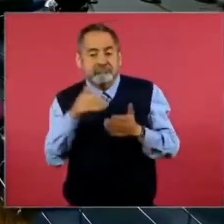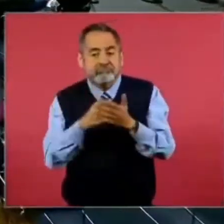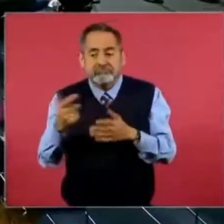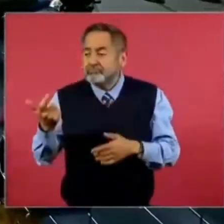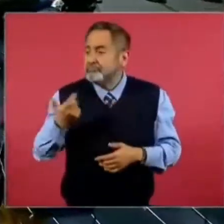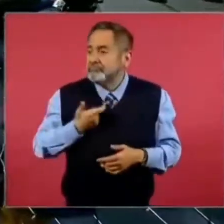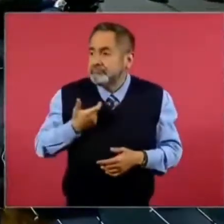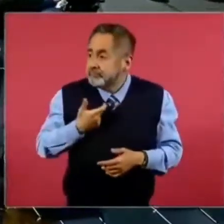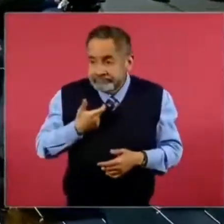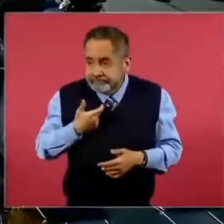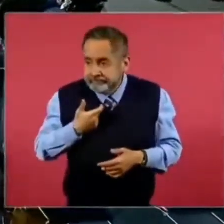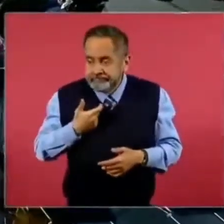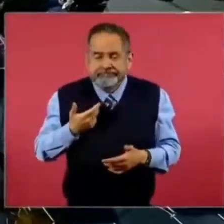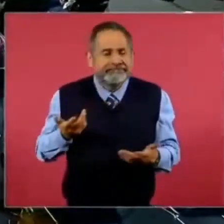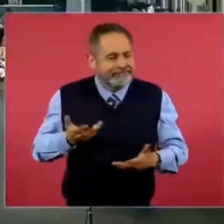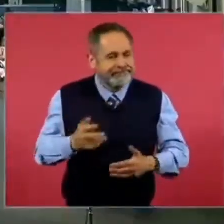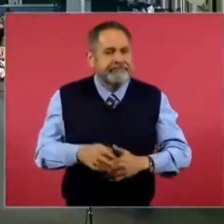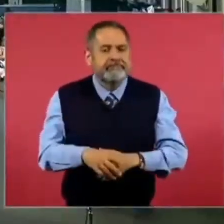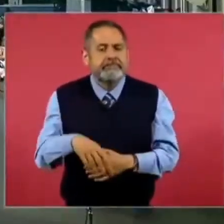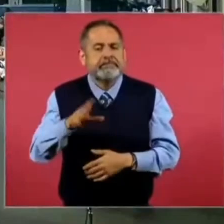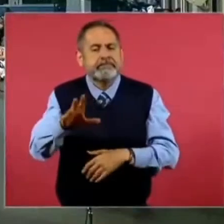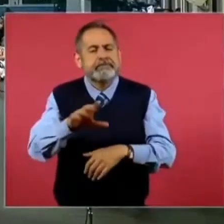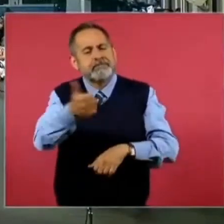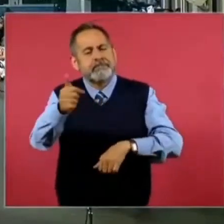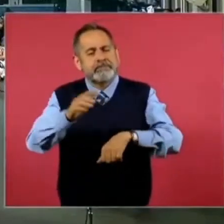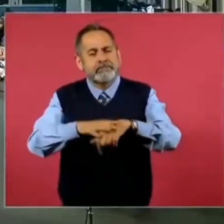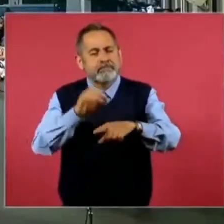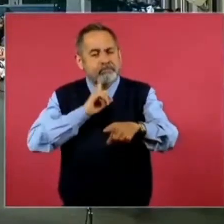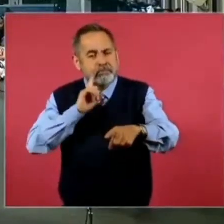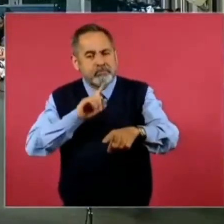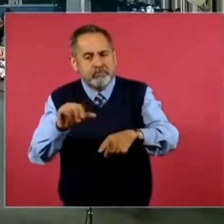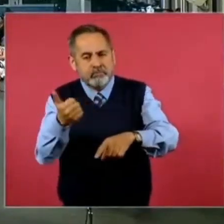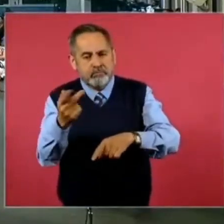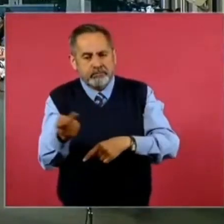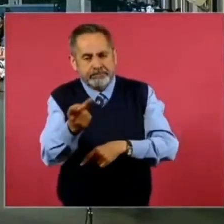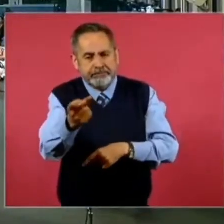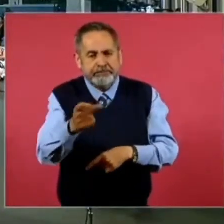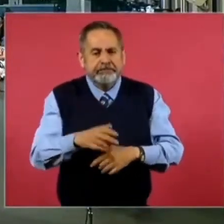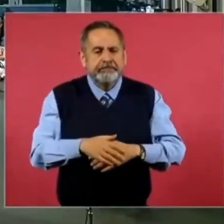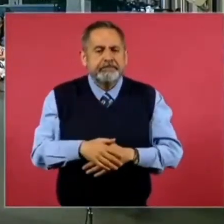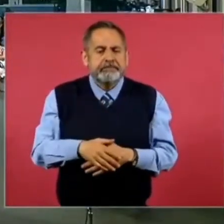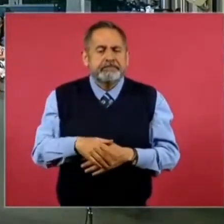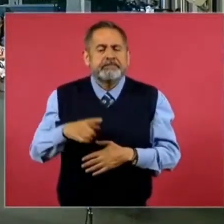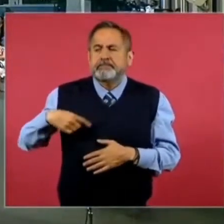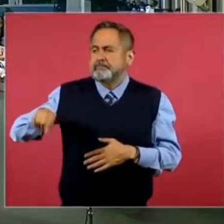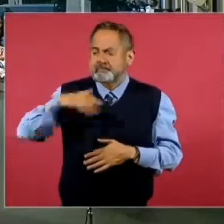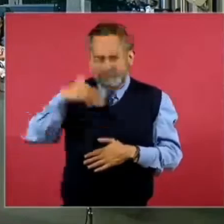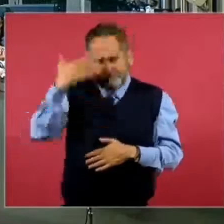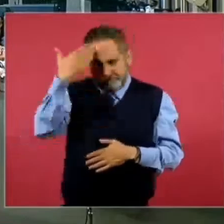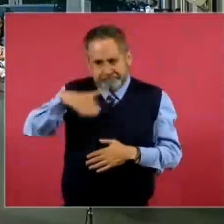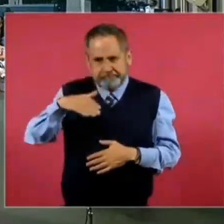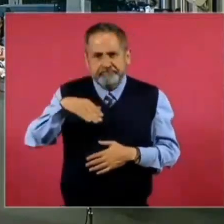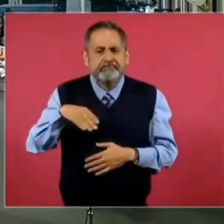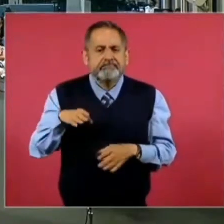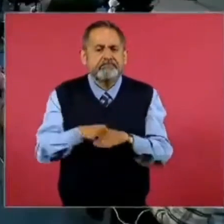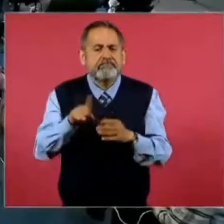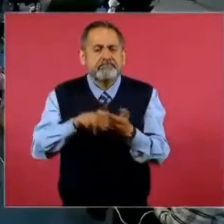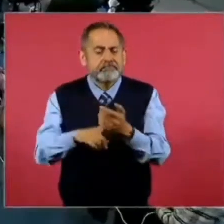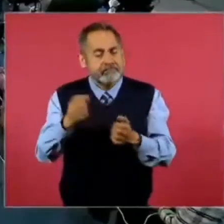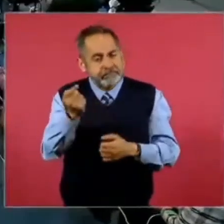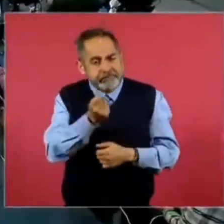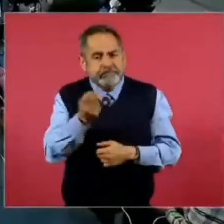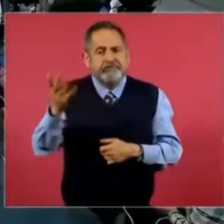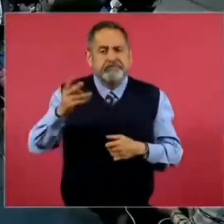Ahora, el punto que le quiero tocar también en estos términos, presidente, es que sabemos que algunos de